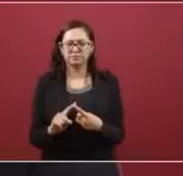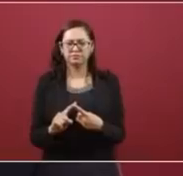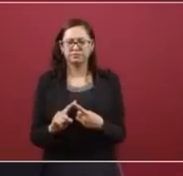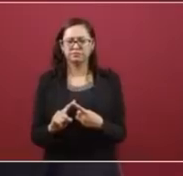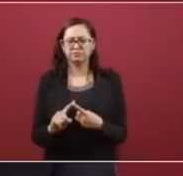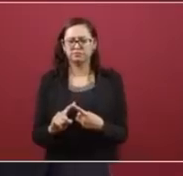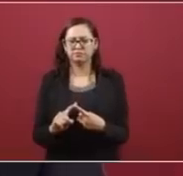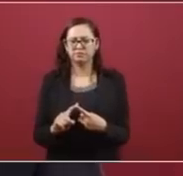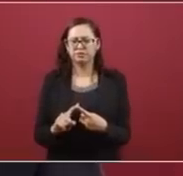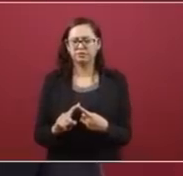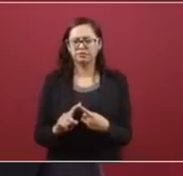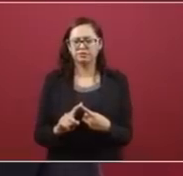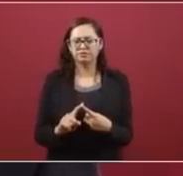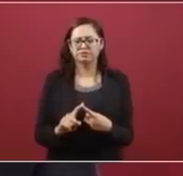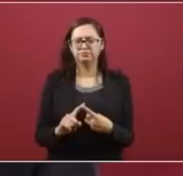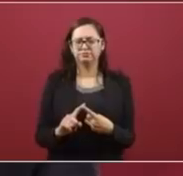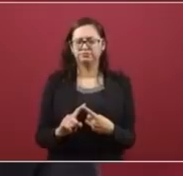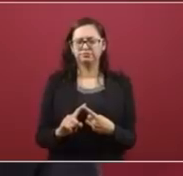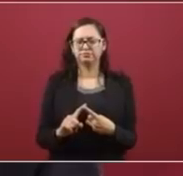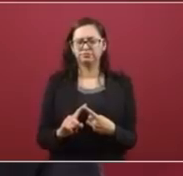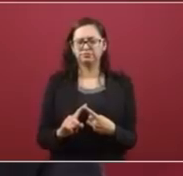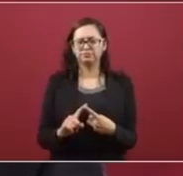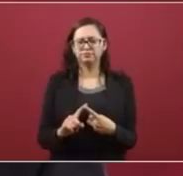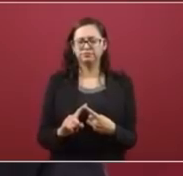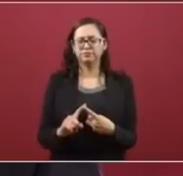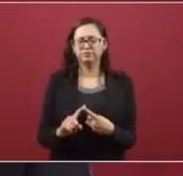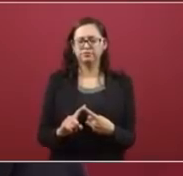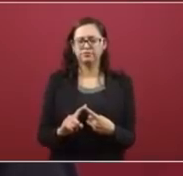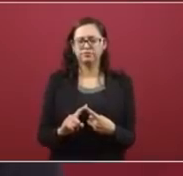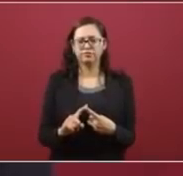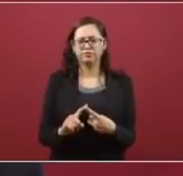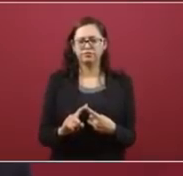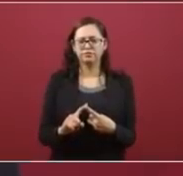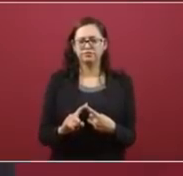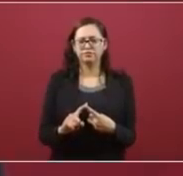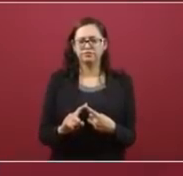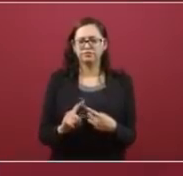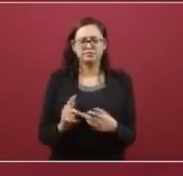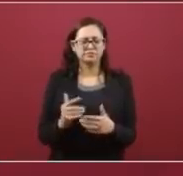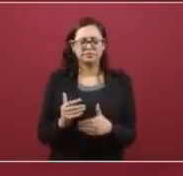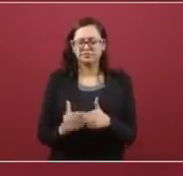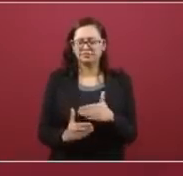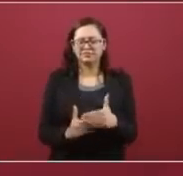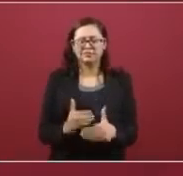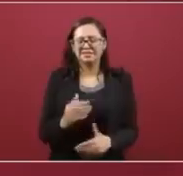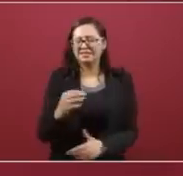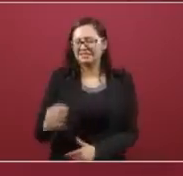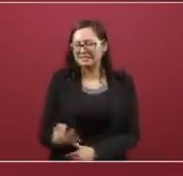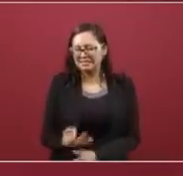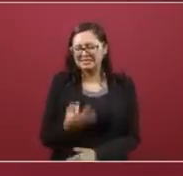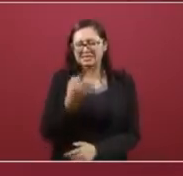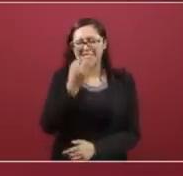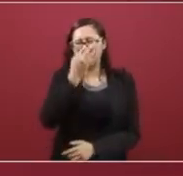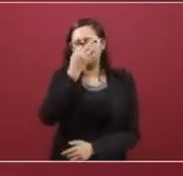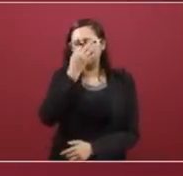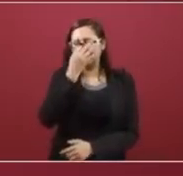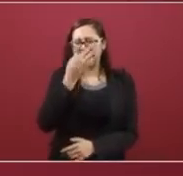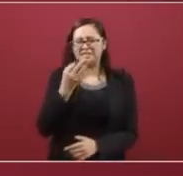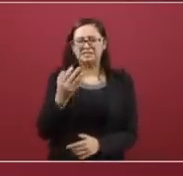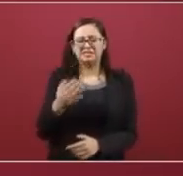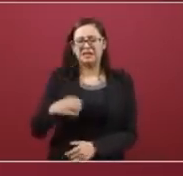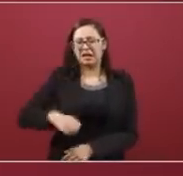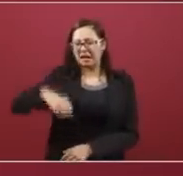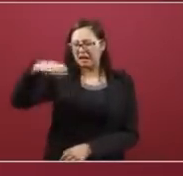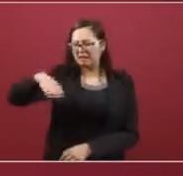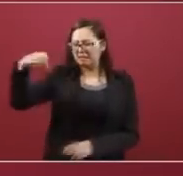casi eh a punto de entregar todos los apoyos a los